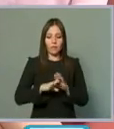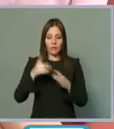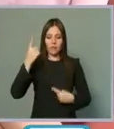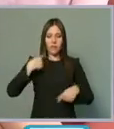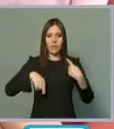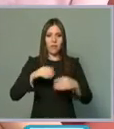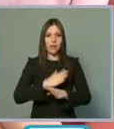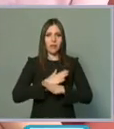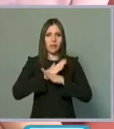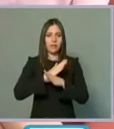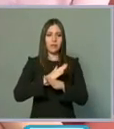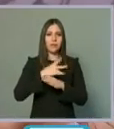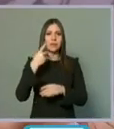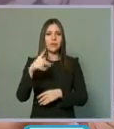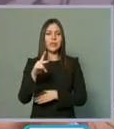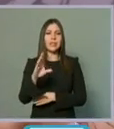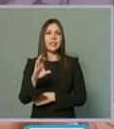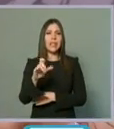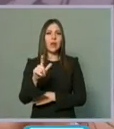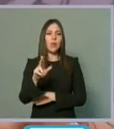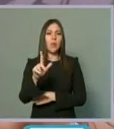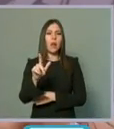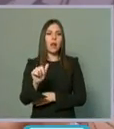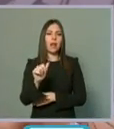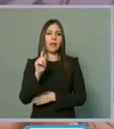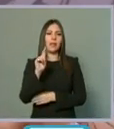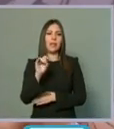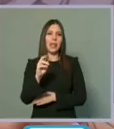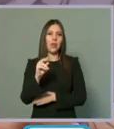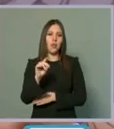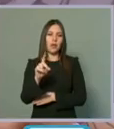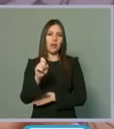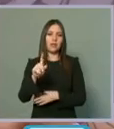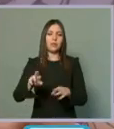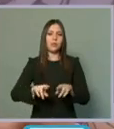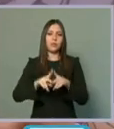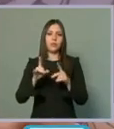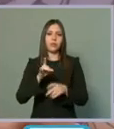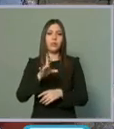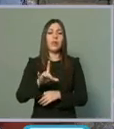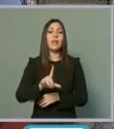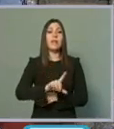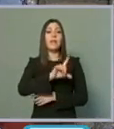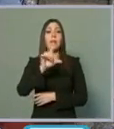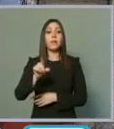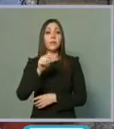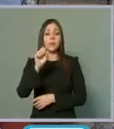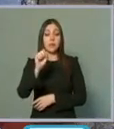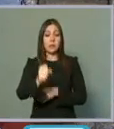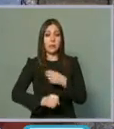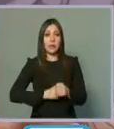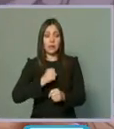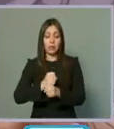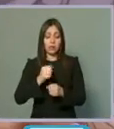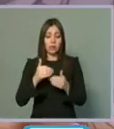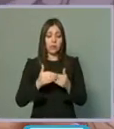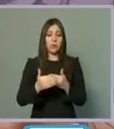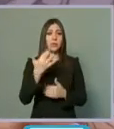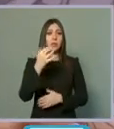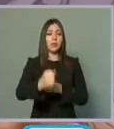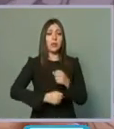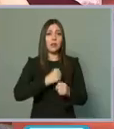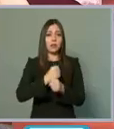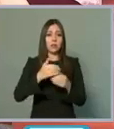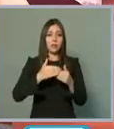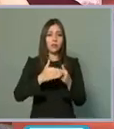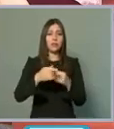contra las células de la tiroides y las destruyen. Esa es la causa más frecuente. Da más después de los 60 años de edad. De los 50 en adelante empieza a